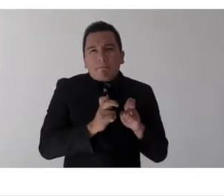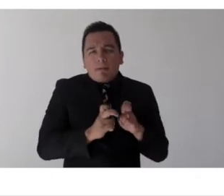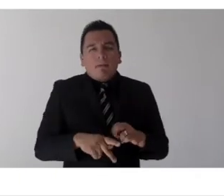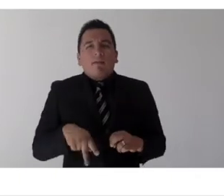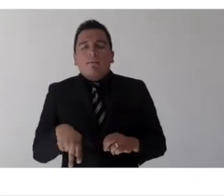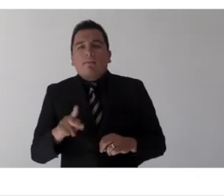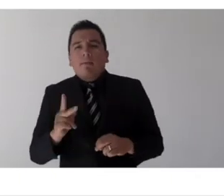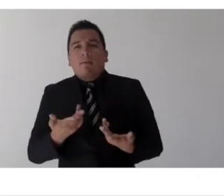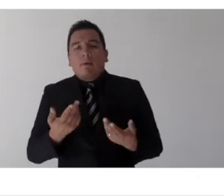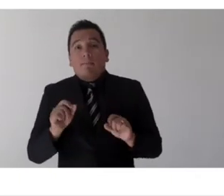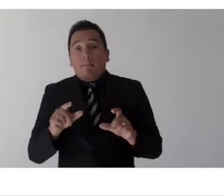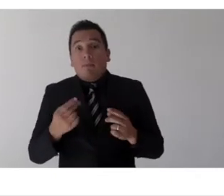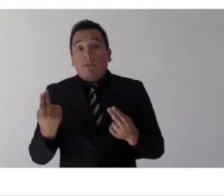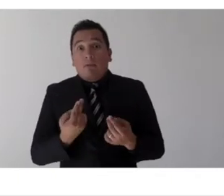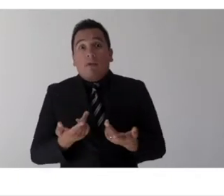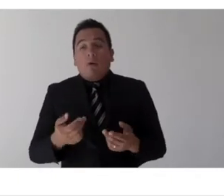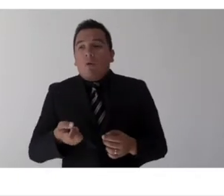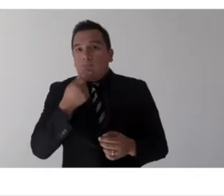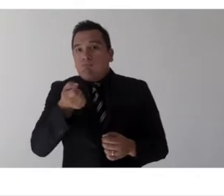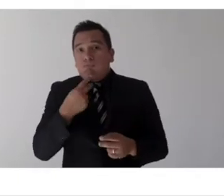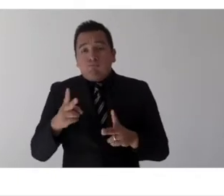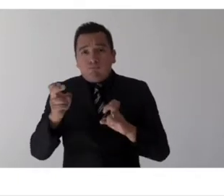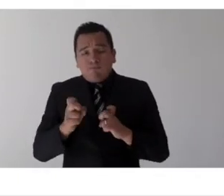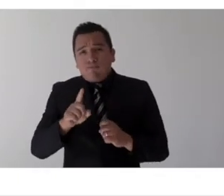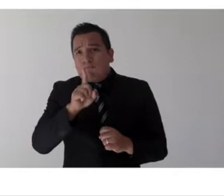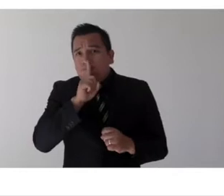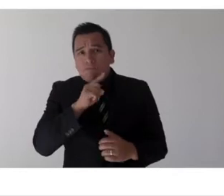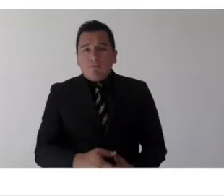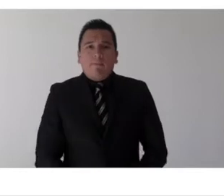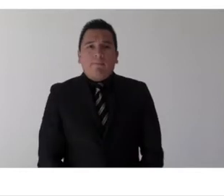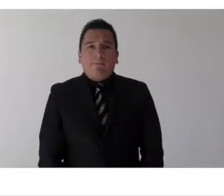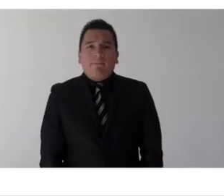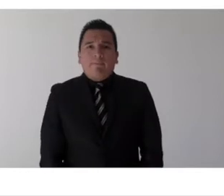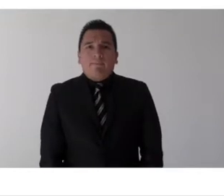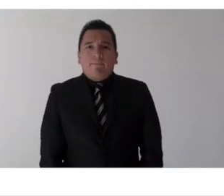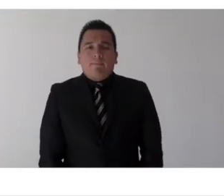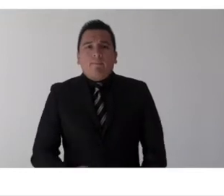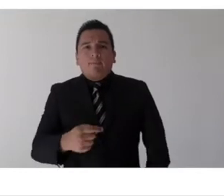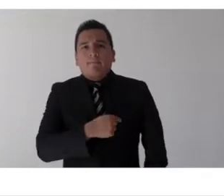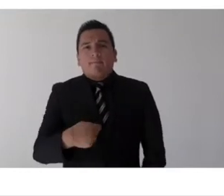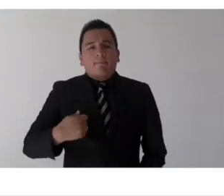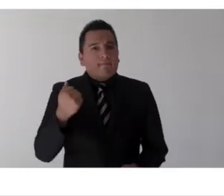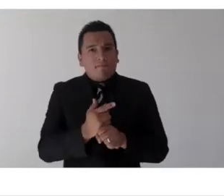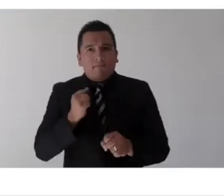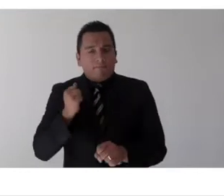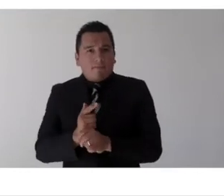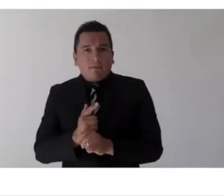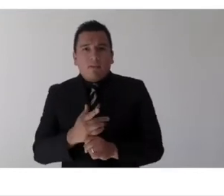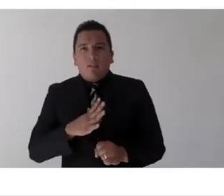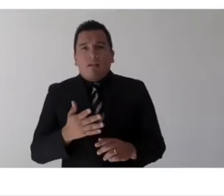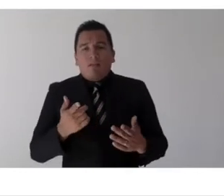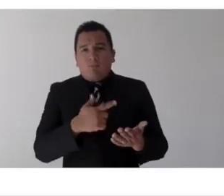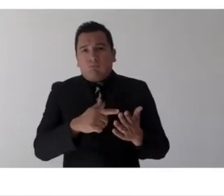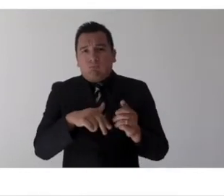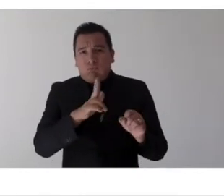sus conferencias mañaneras, y de ahí creció muchísimo la agenda. Y lo que hacemos es identificar casos de de desabasto en el país,